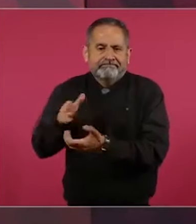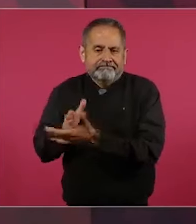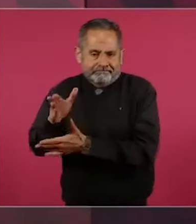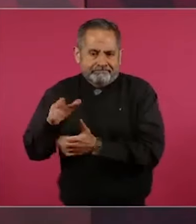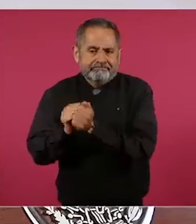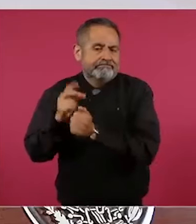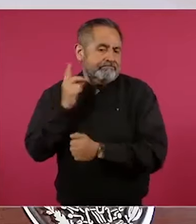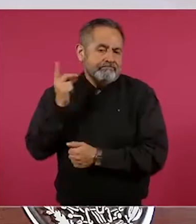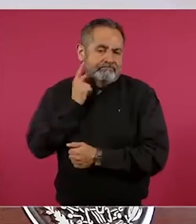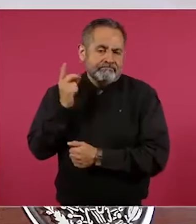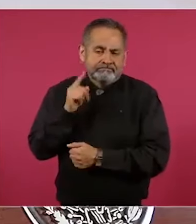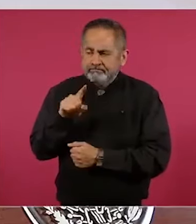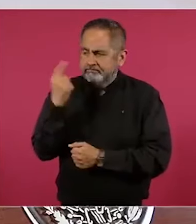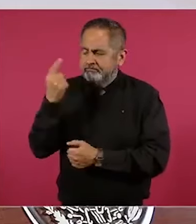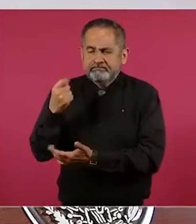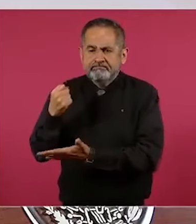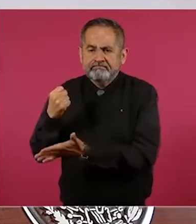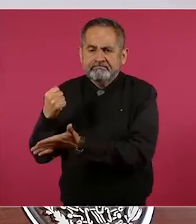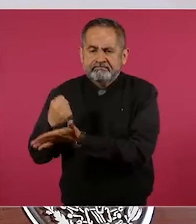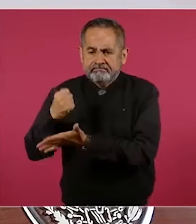para poder llevar a cabo